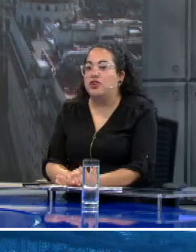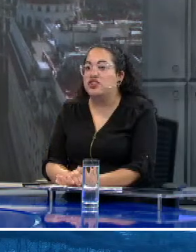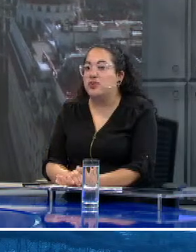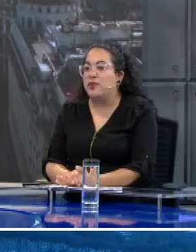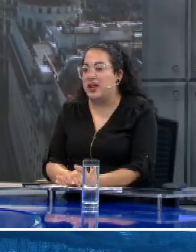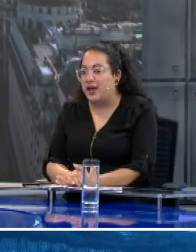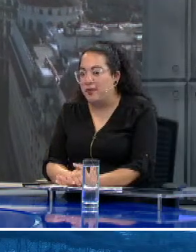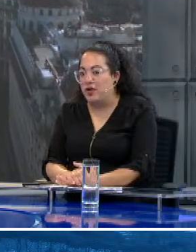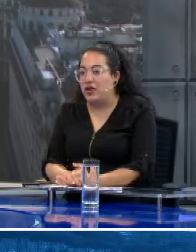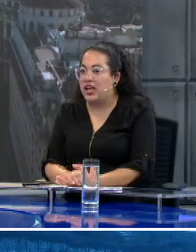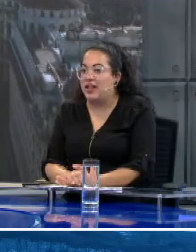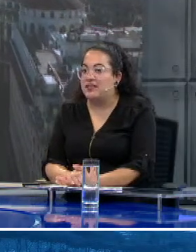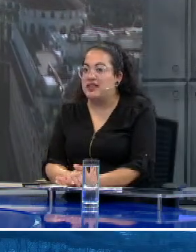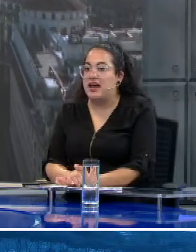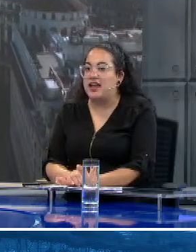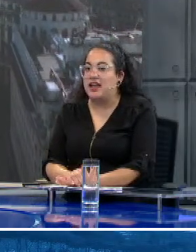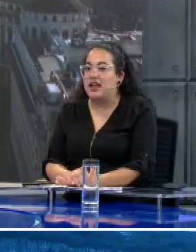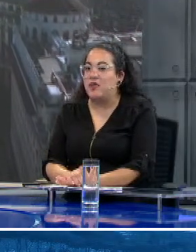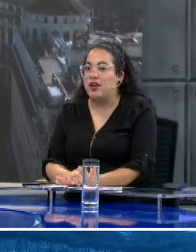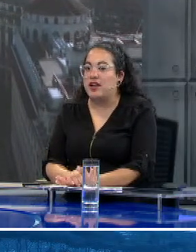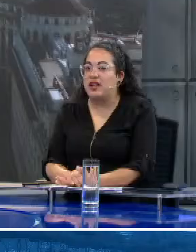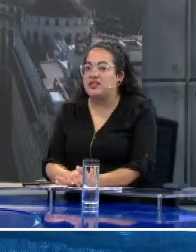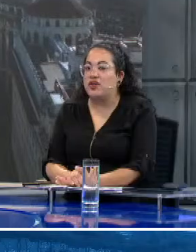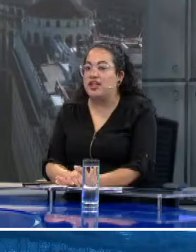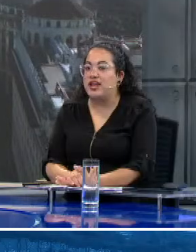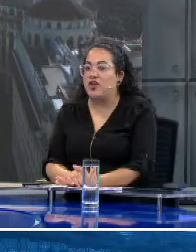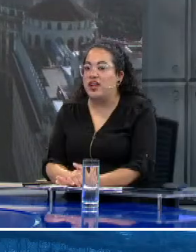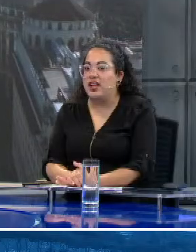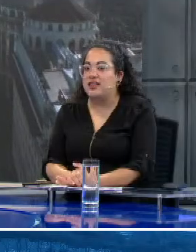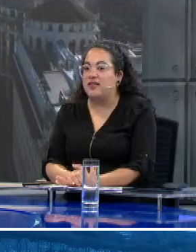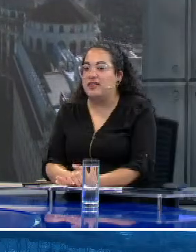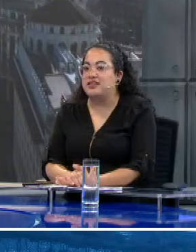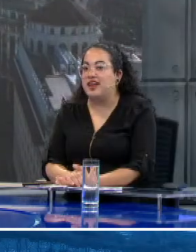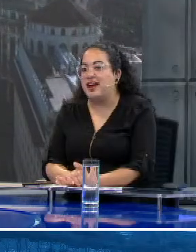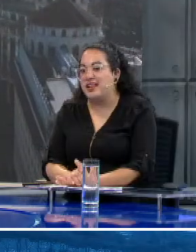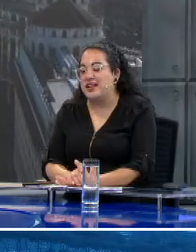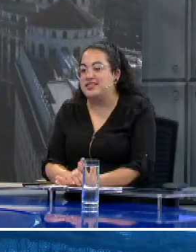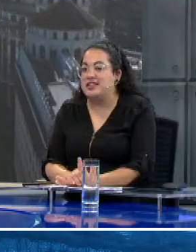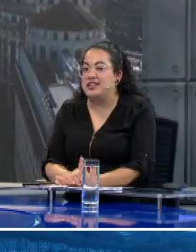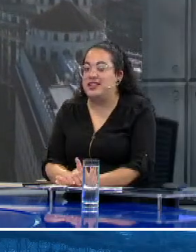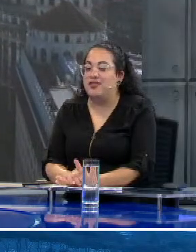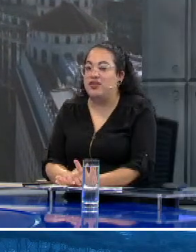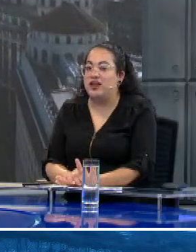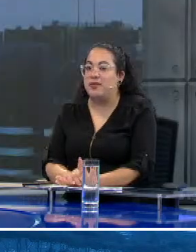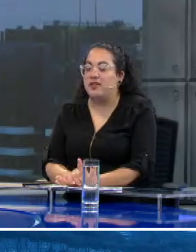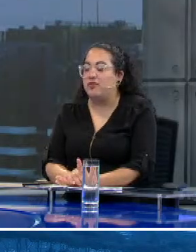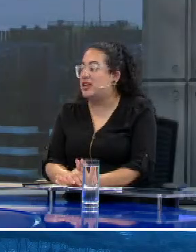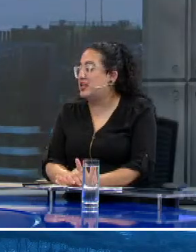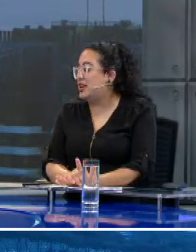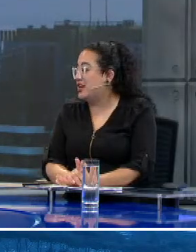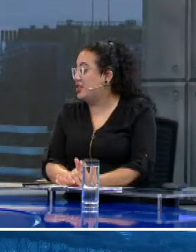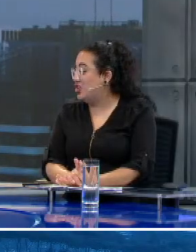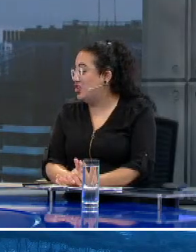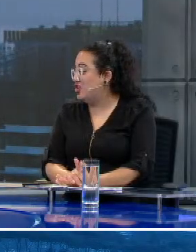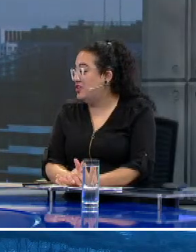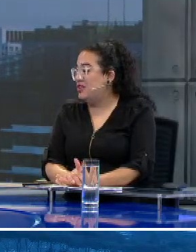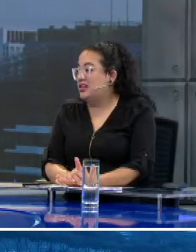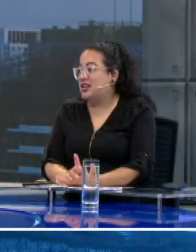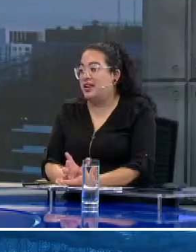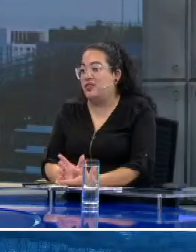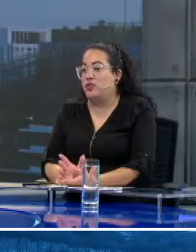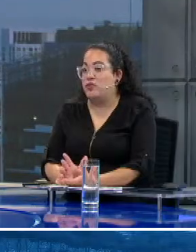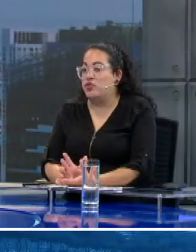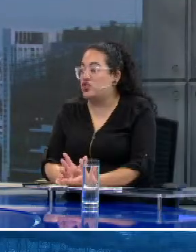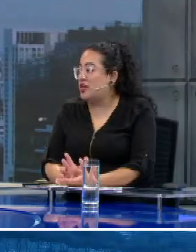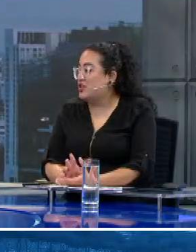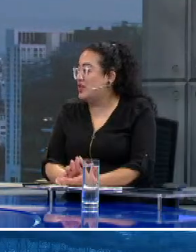Uno de ellos, por ejemplo, que decía la buena relación que tenía con él a través de cartas, y telefónicamente fue Cristian Ritondo, que